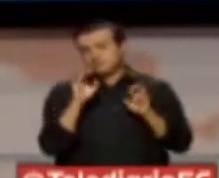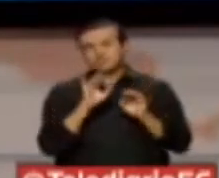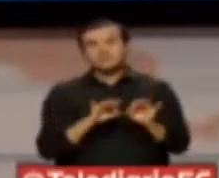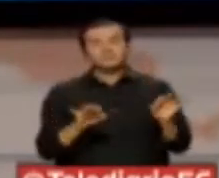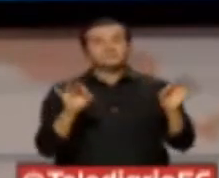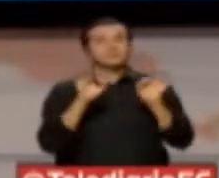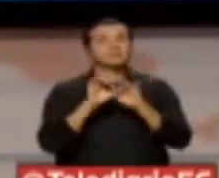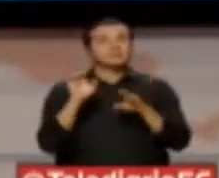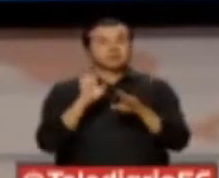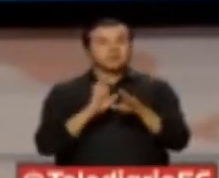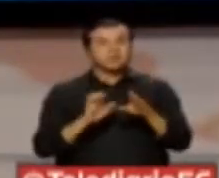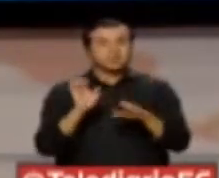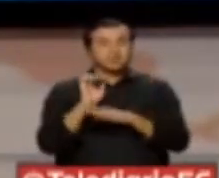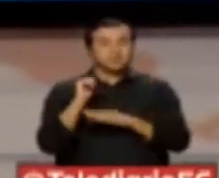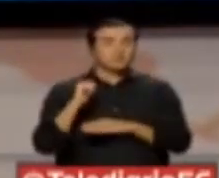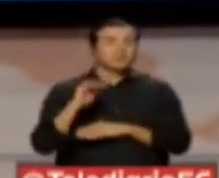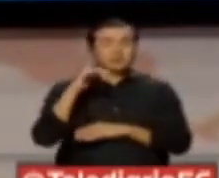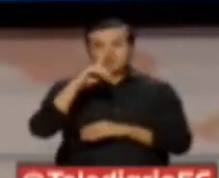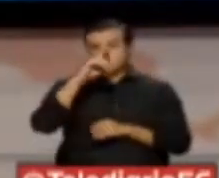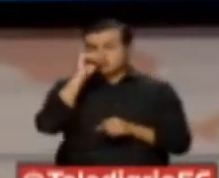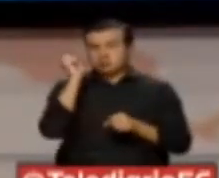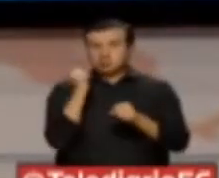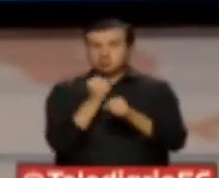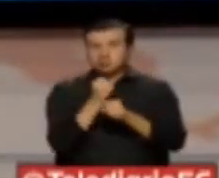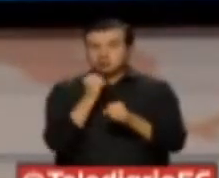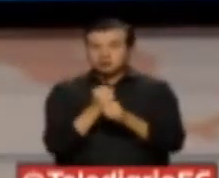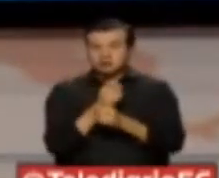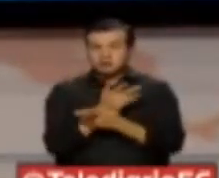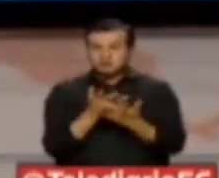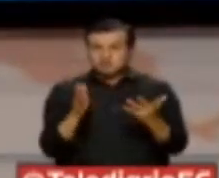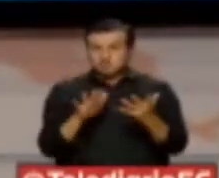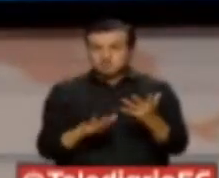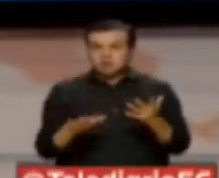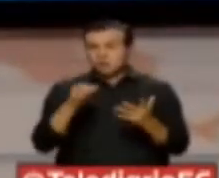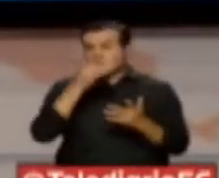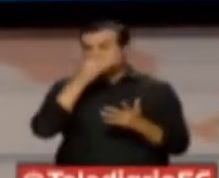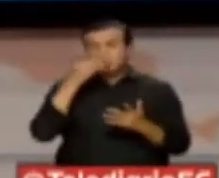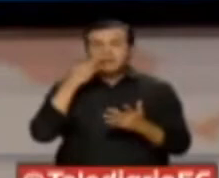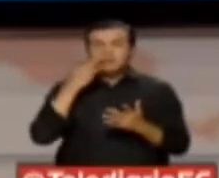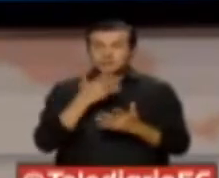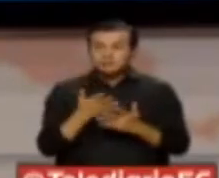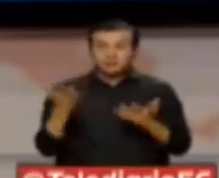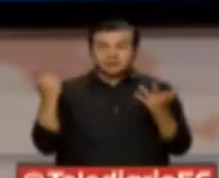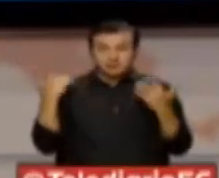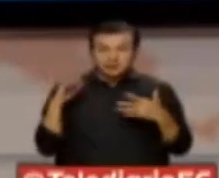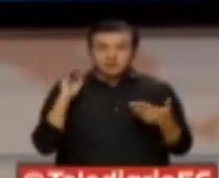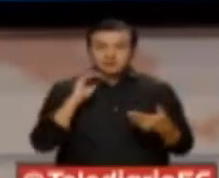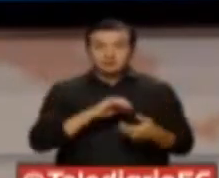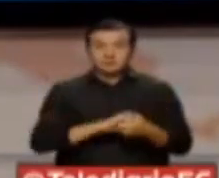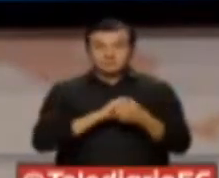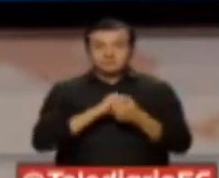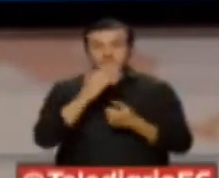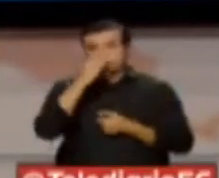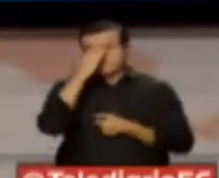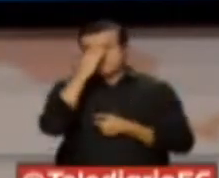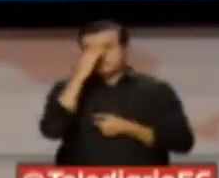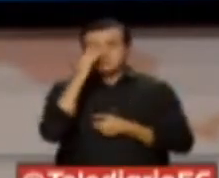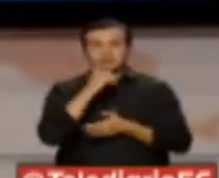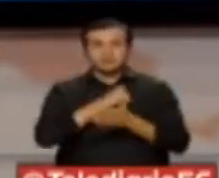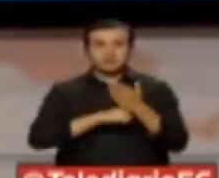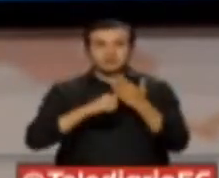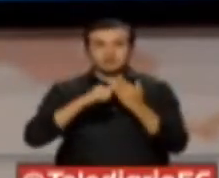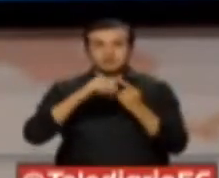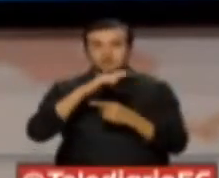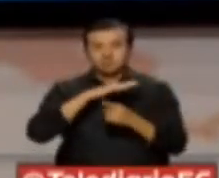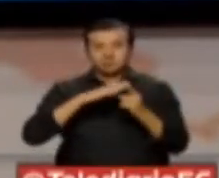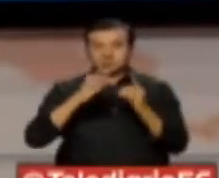importantes para el ecuador especialmente para trabajarlo con la zona de la amazonía así que ya hemos hecho un acercamiento de hecho entiendo que esto había estado el ministro de ambiente